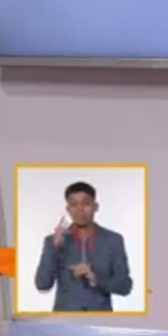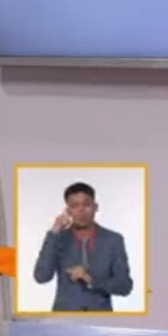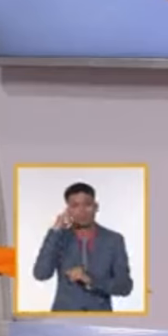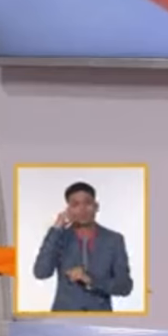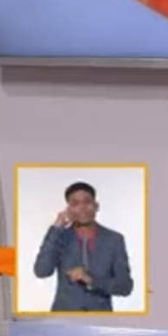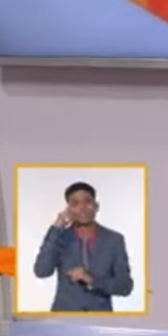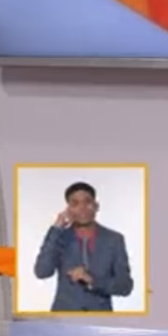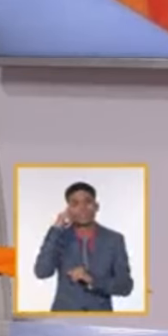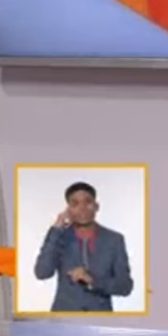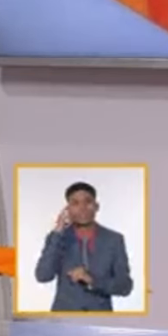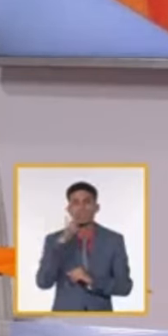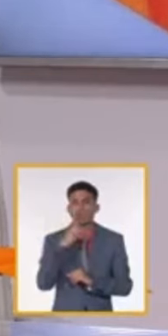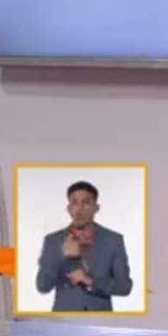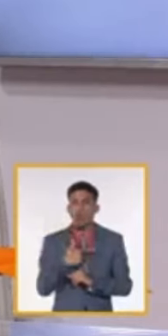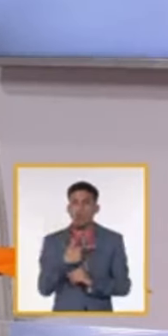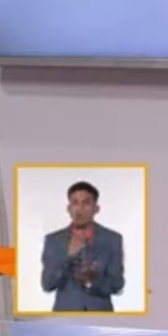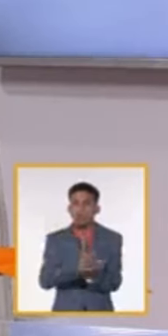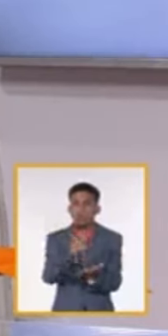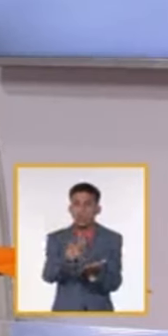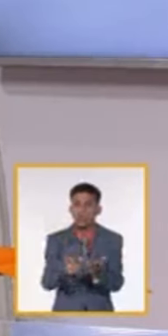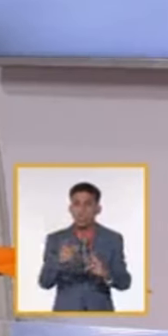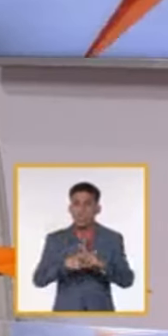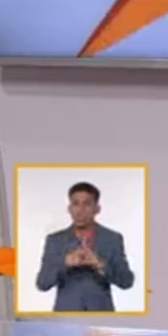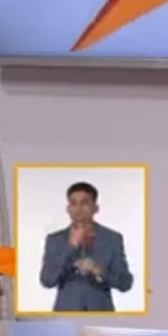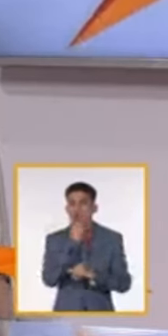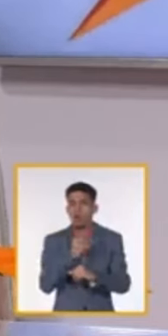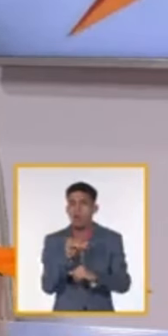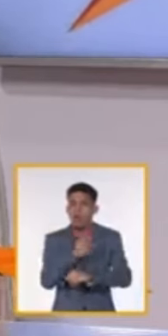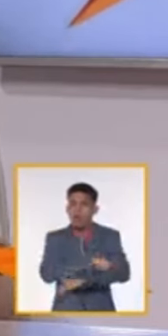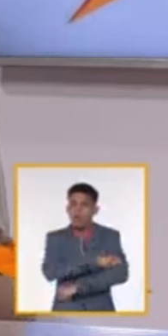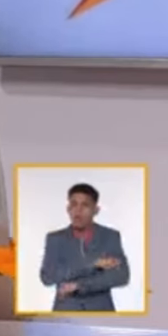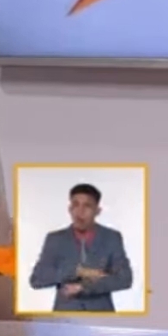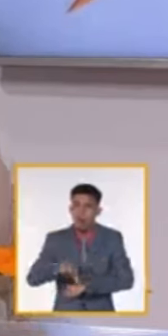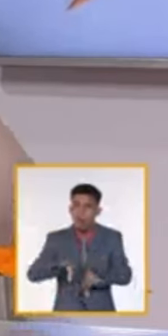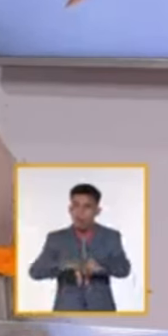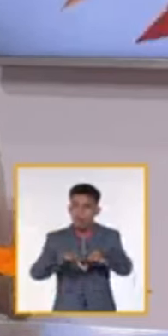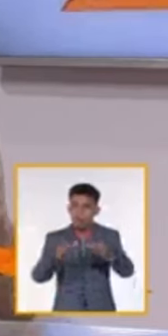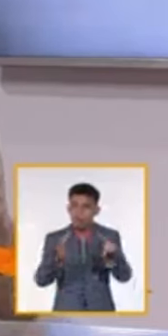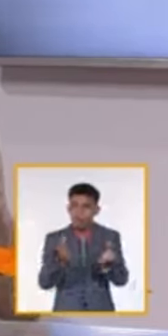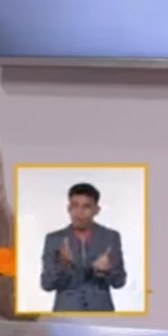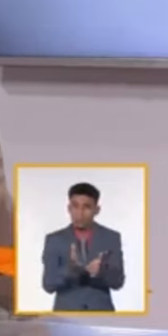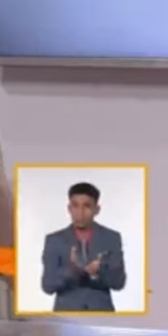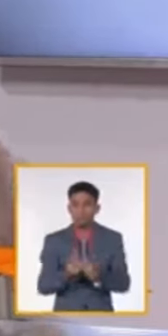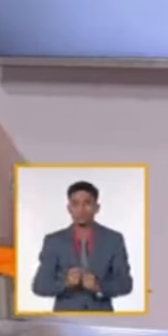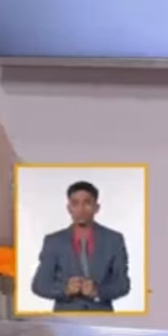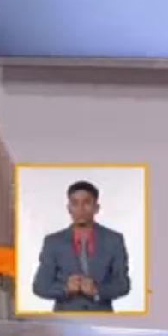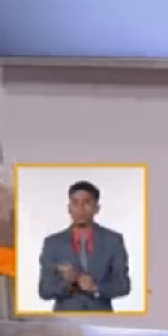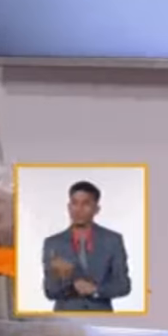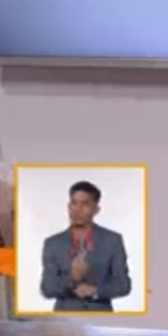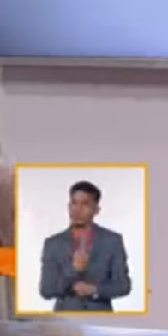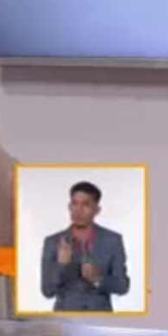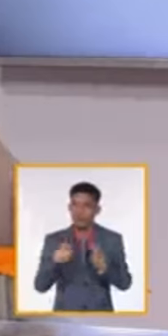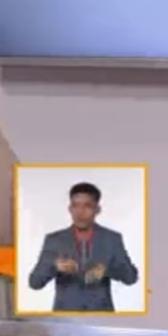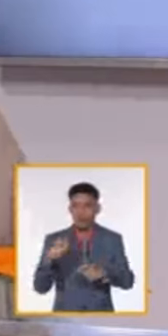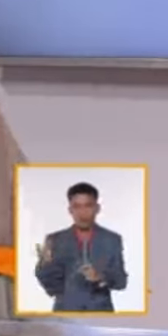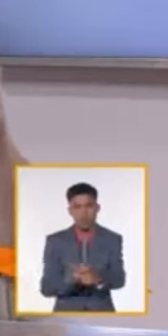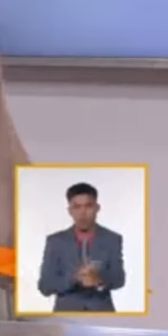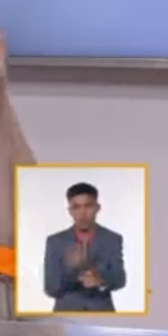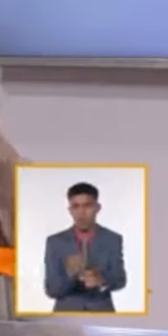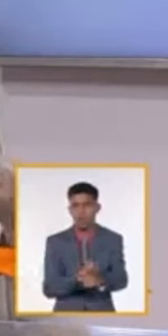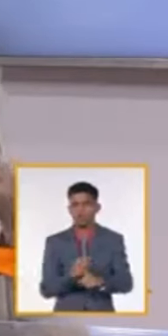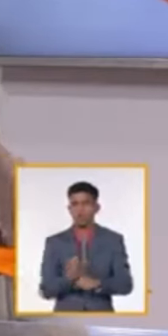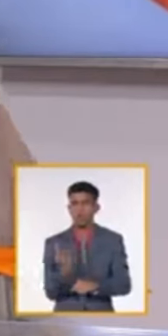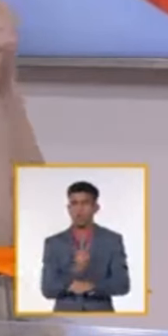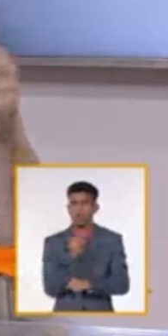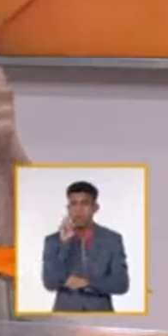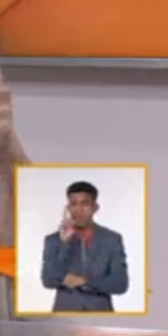demás estudiantes y la gente en el mundo es que no hay ninguna otra alternativa que no sea luchar, porque hemos visto hasta